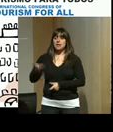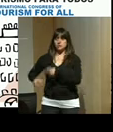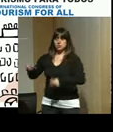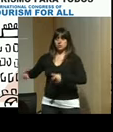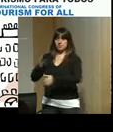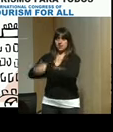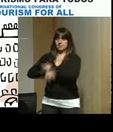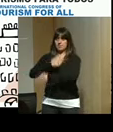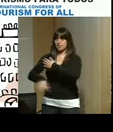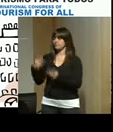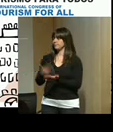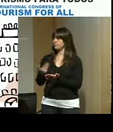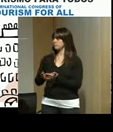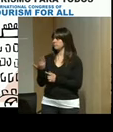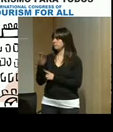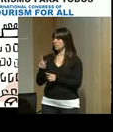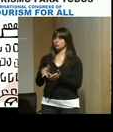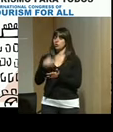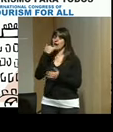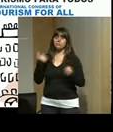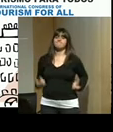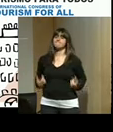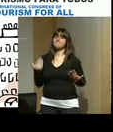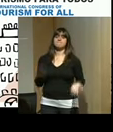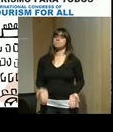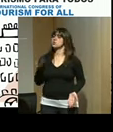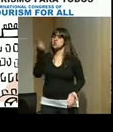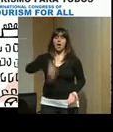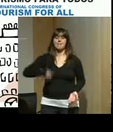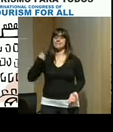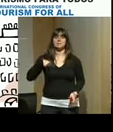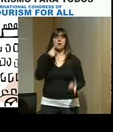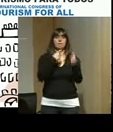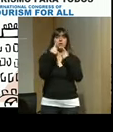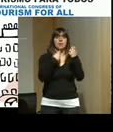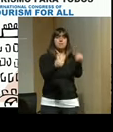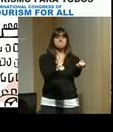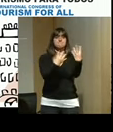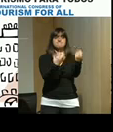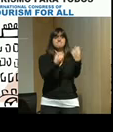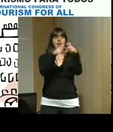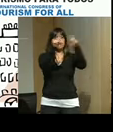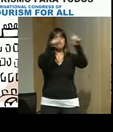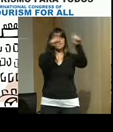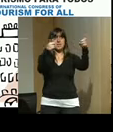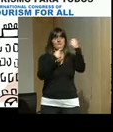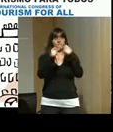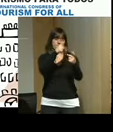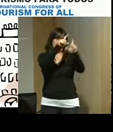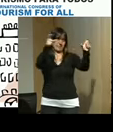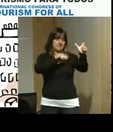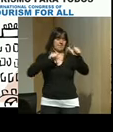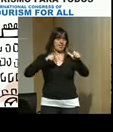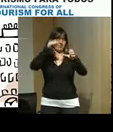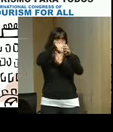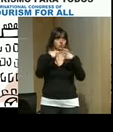han demostrado que tienen una desconfianza sobre la información que emplean las empresas privadas del sector